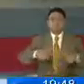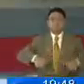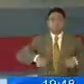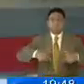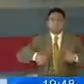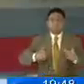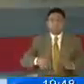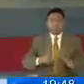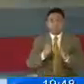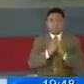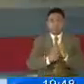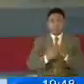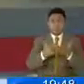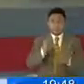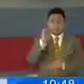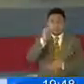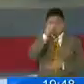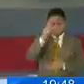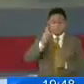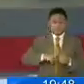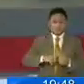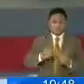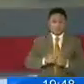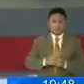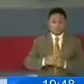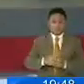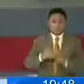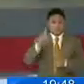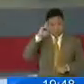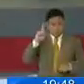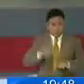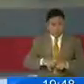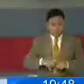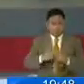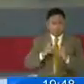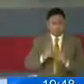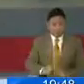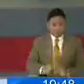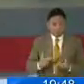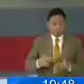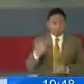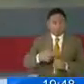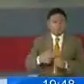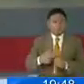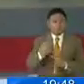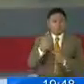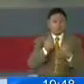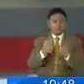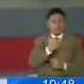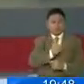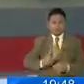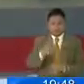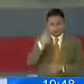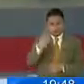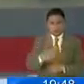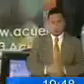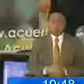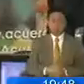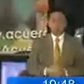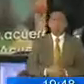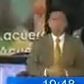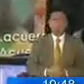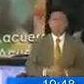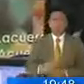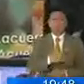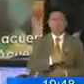Moreno, cumplió una agenda este fin de semana en Quito. Firmó un acuerdo contra el cáncer y participó en el diálogo presidencial. Veamos.